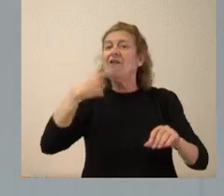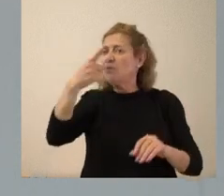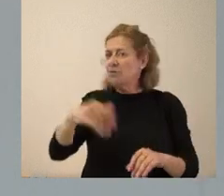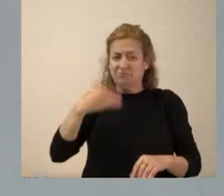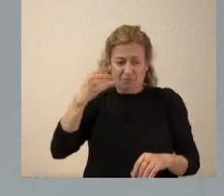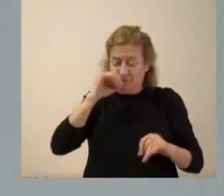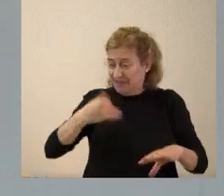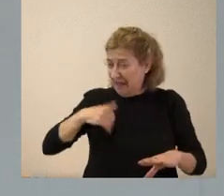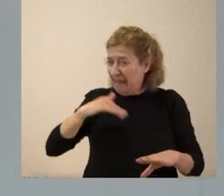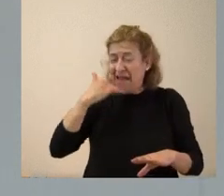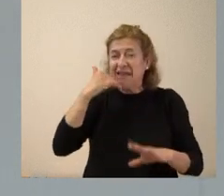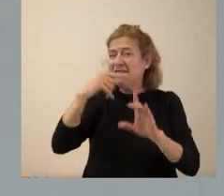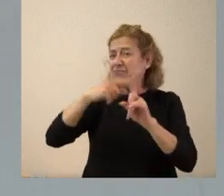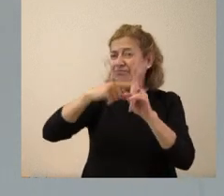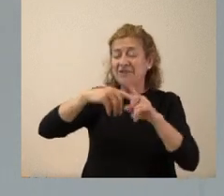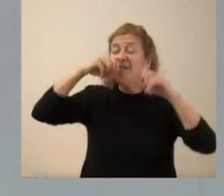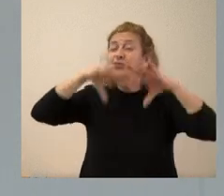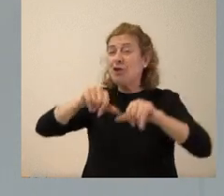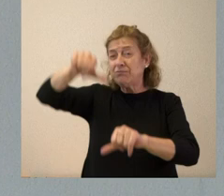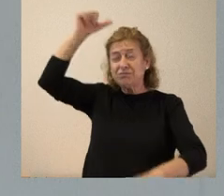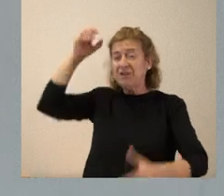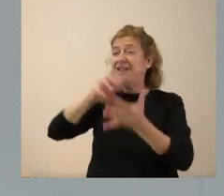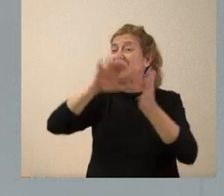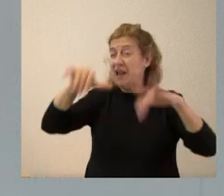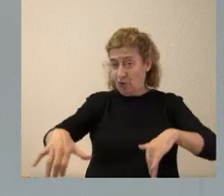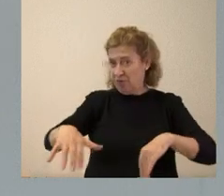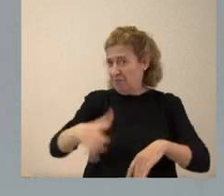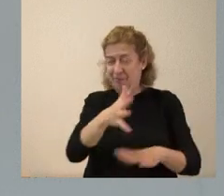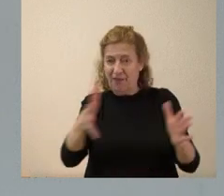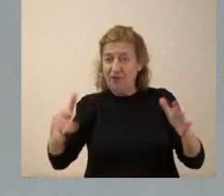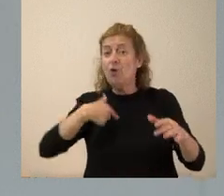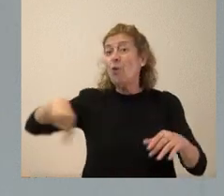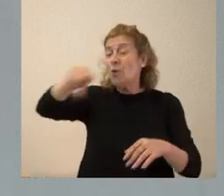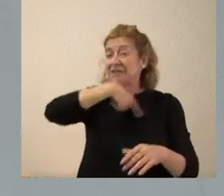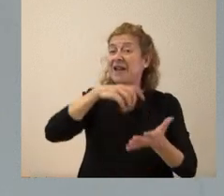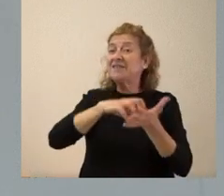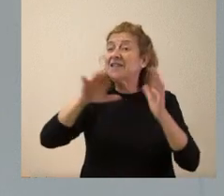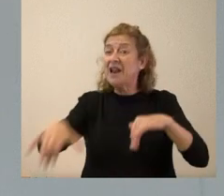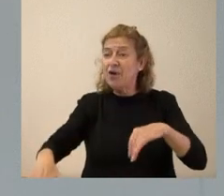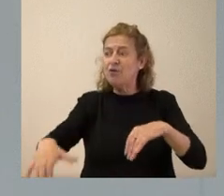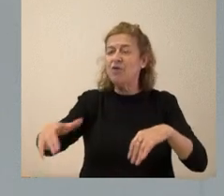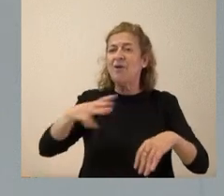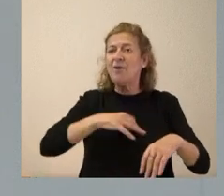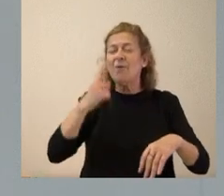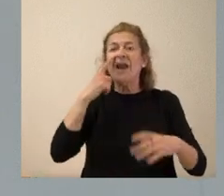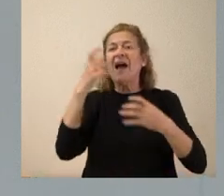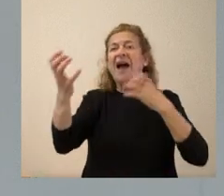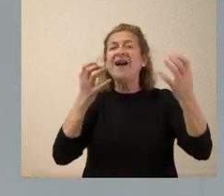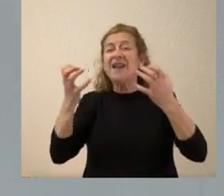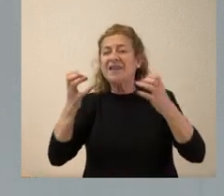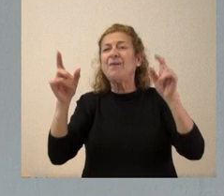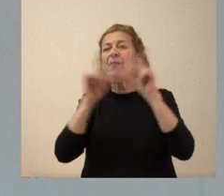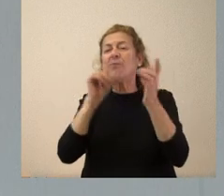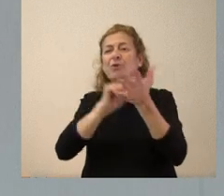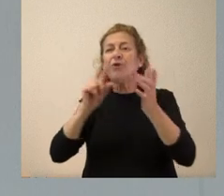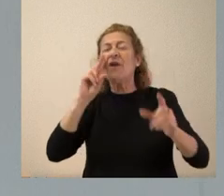máximos históricos que tuvimos en Castilla y León La nuestra Castilla y león sigue siendo una comunidad atractiva desde el punto de vista de inversiones